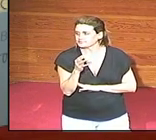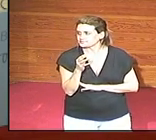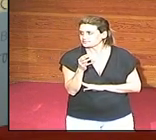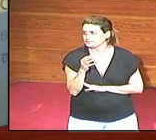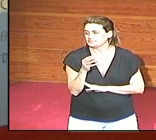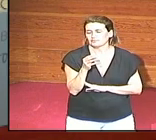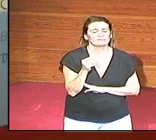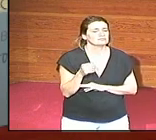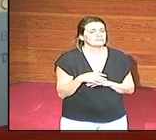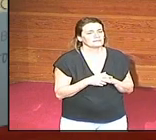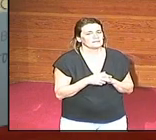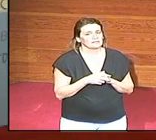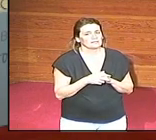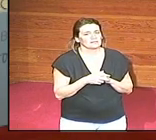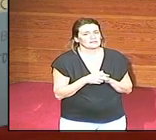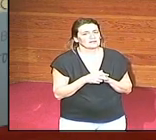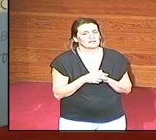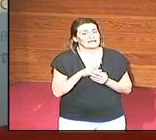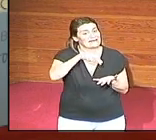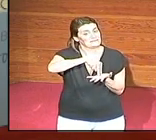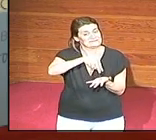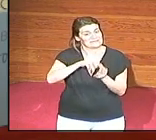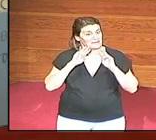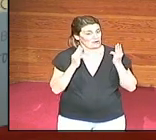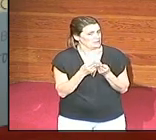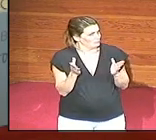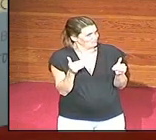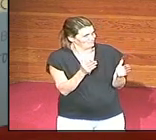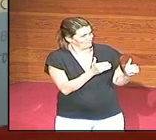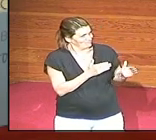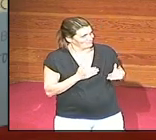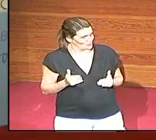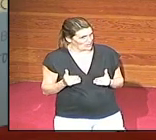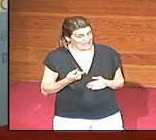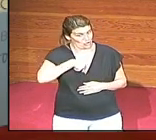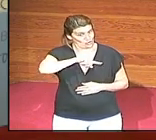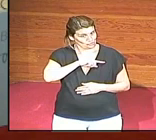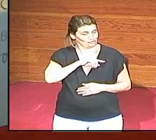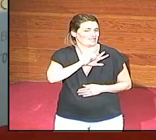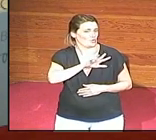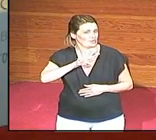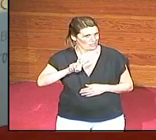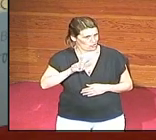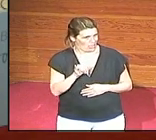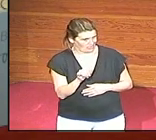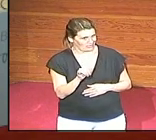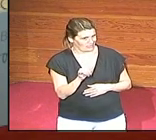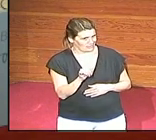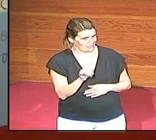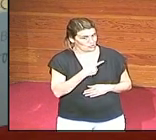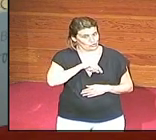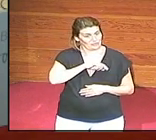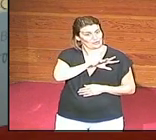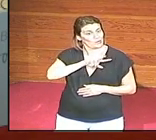no tienen ningún representante en el Parlamento. Nosotros tenemos 52. Quiero decir, nosotros tenemos